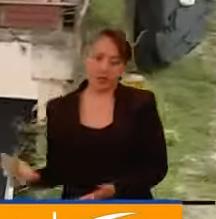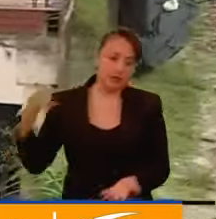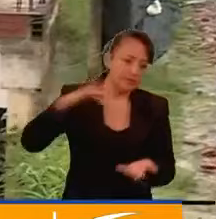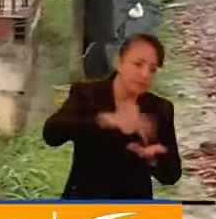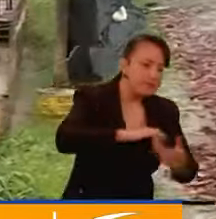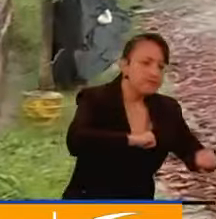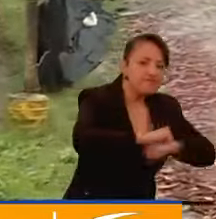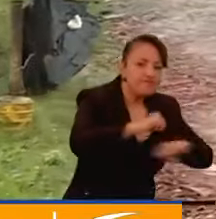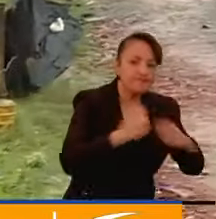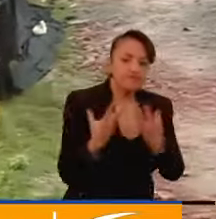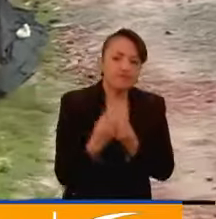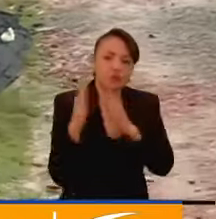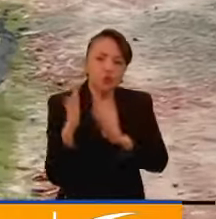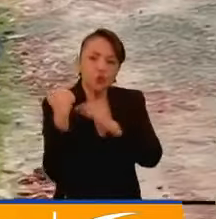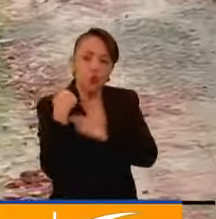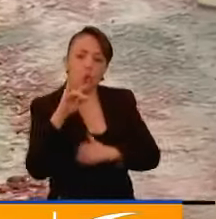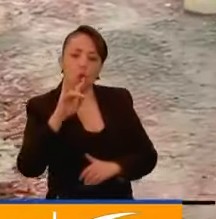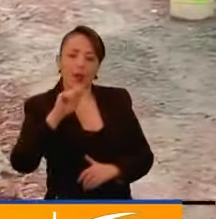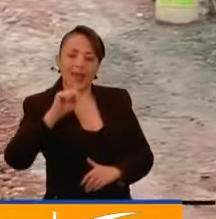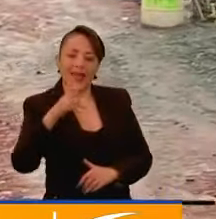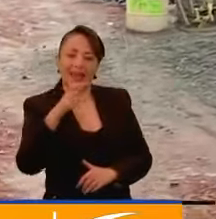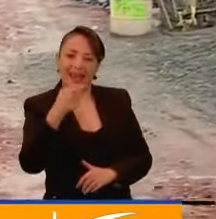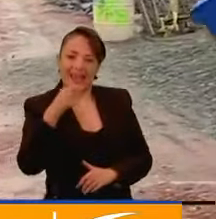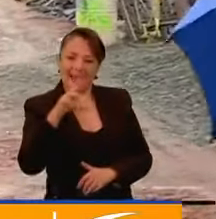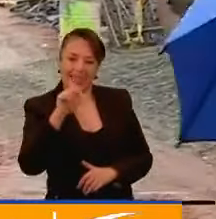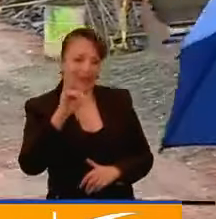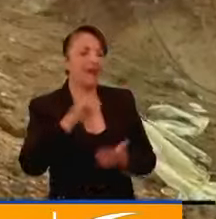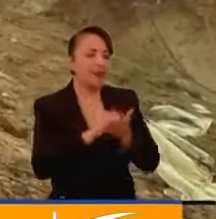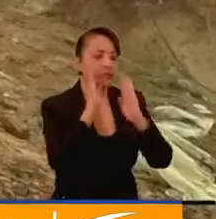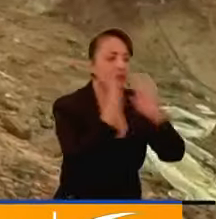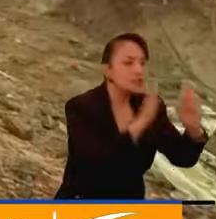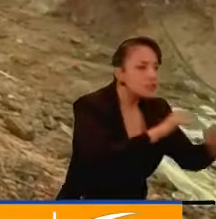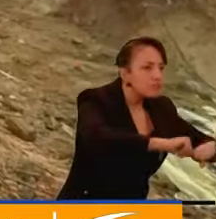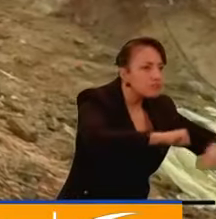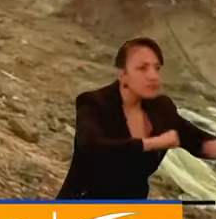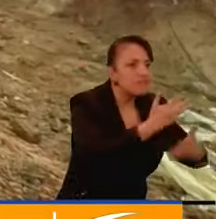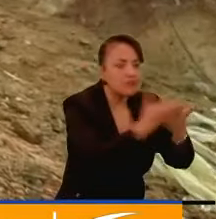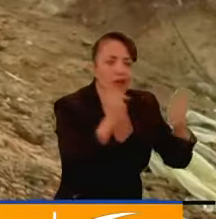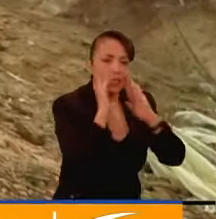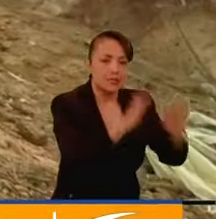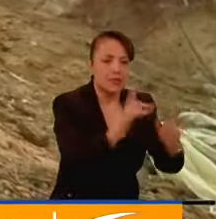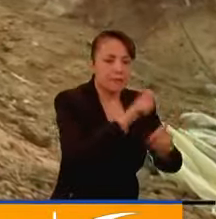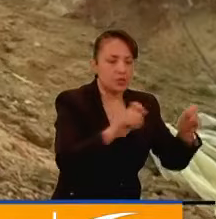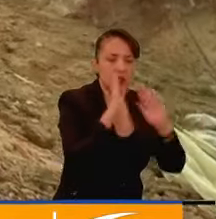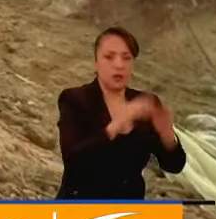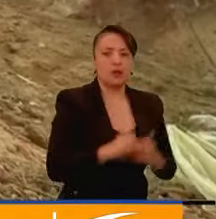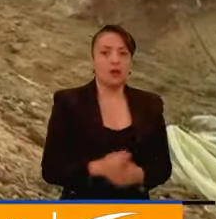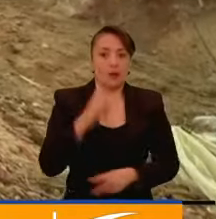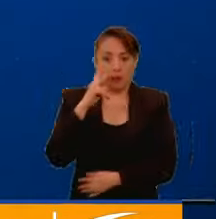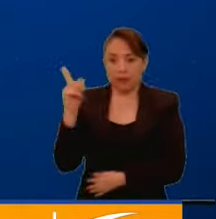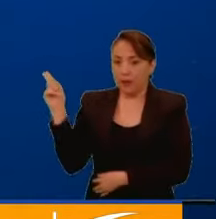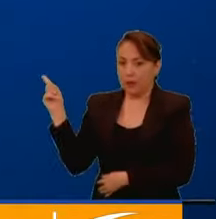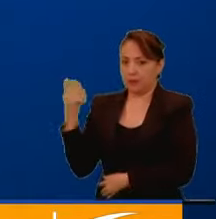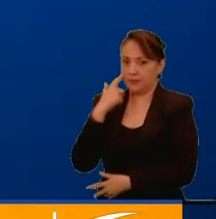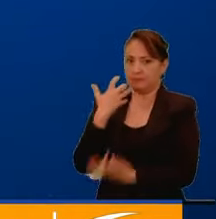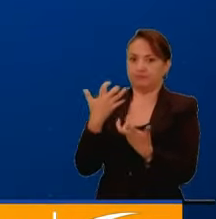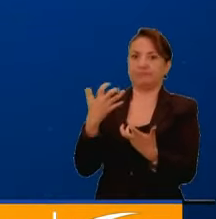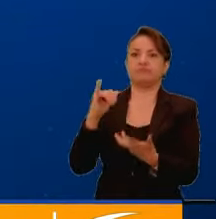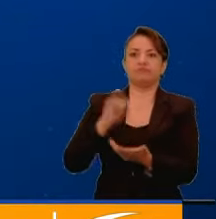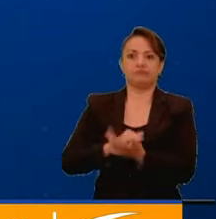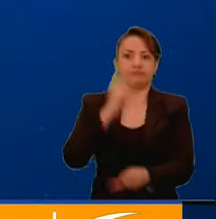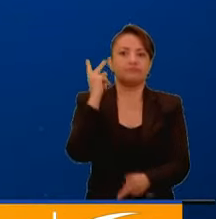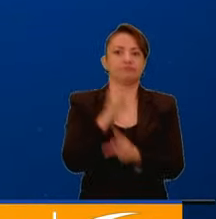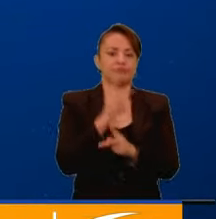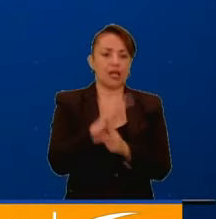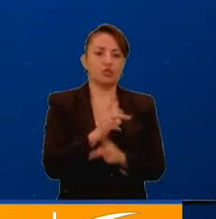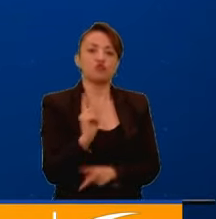riesgo atendiendo a estas personas está sorprendente entes imágenes dan cuenta del peligro que corrían cinco